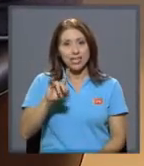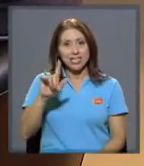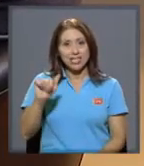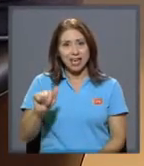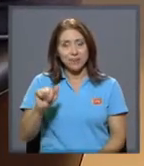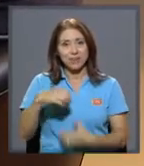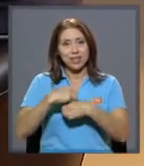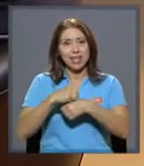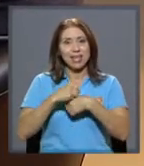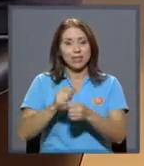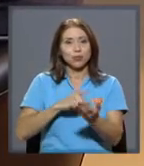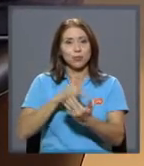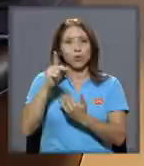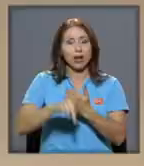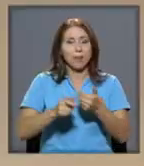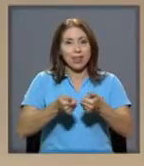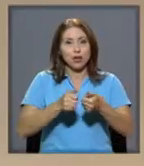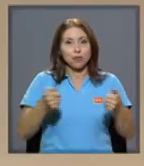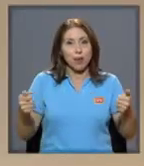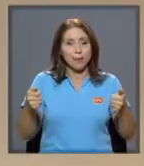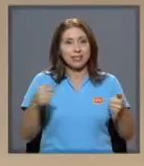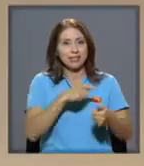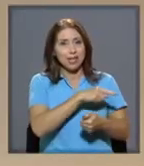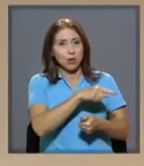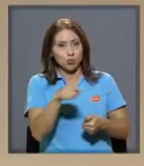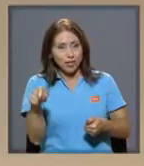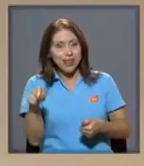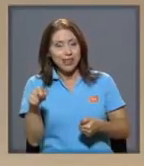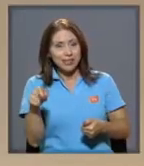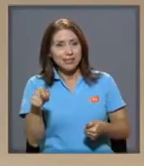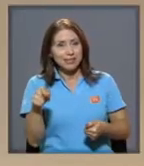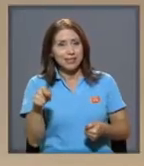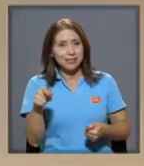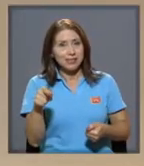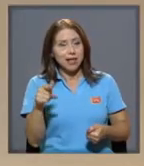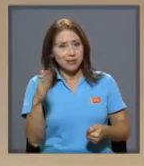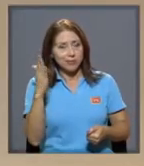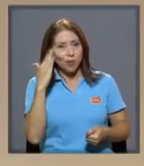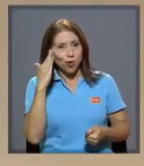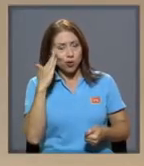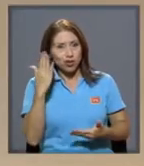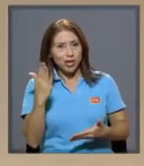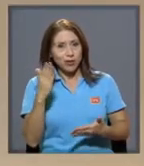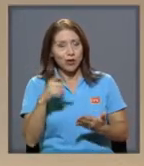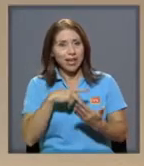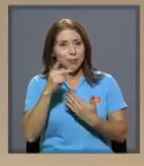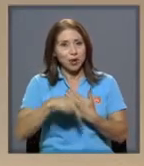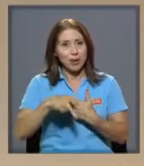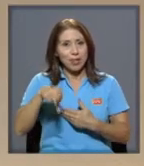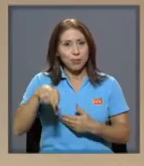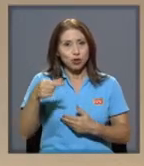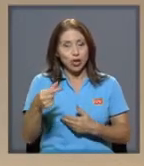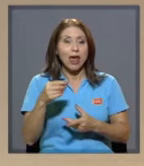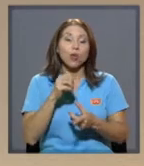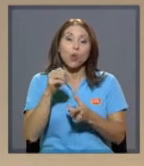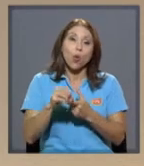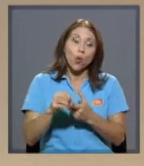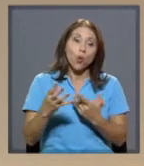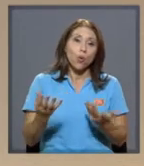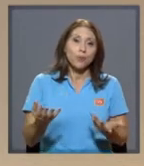mapas, el programa de los mapas que ustedes conocieron en el programa de posgrado, o